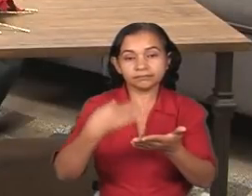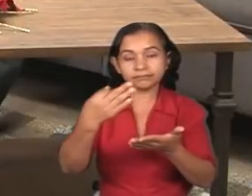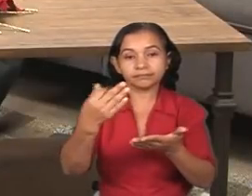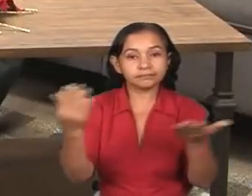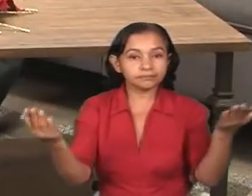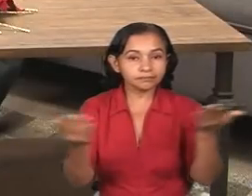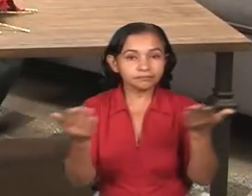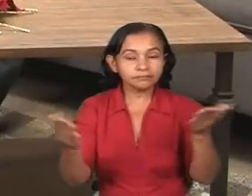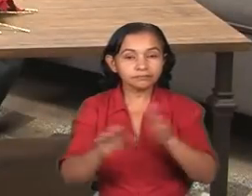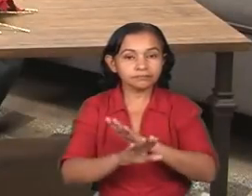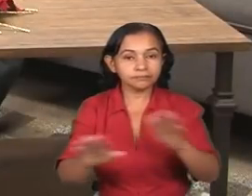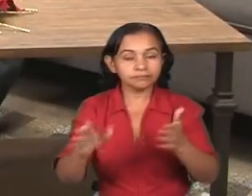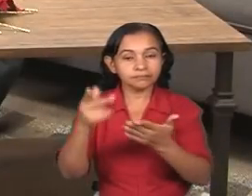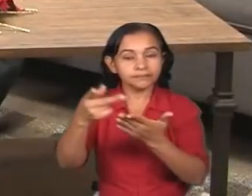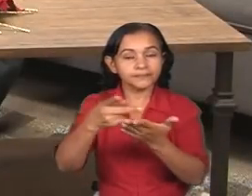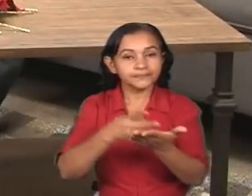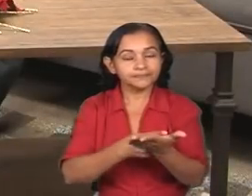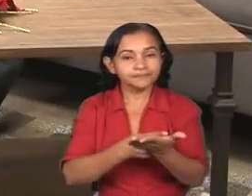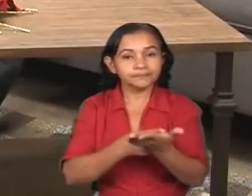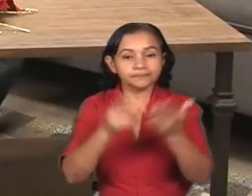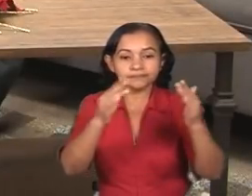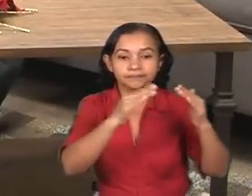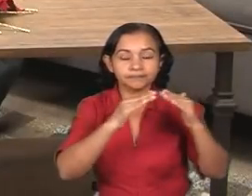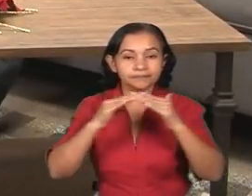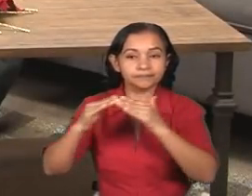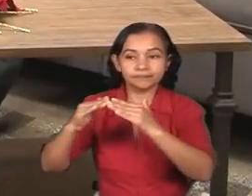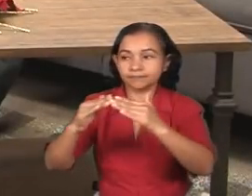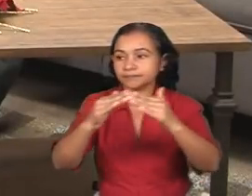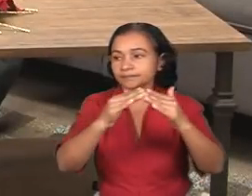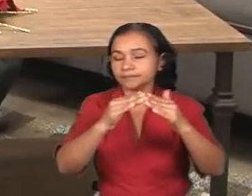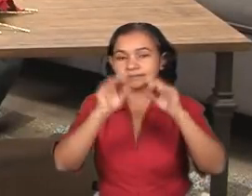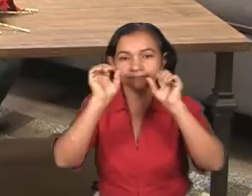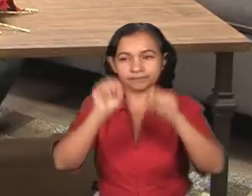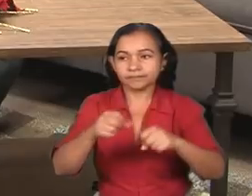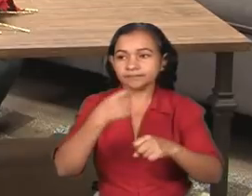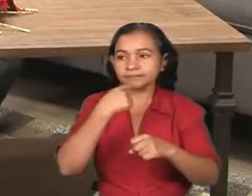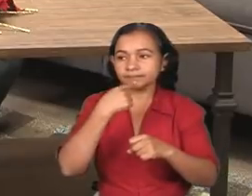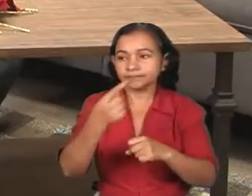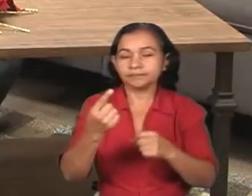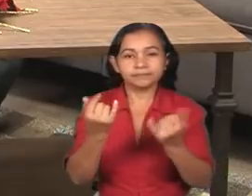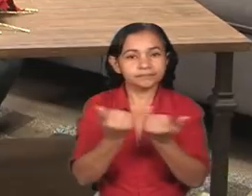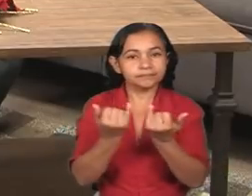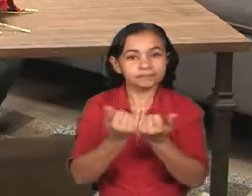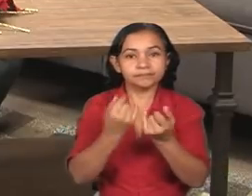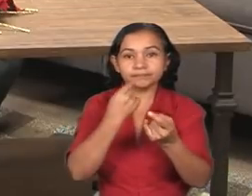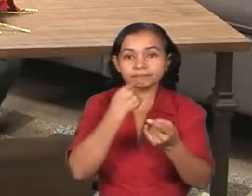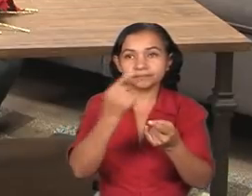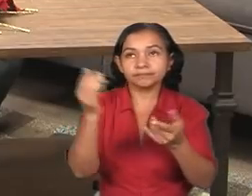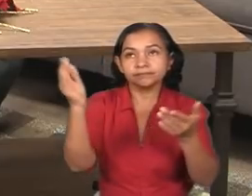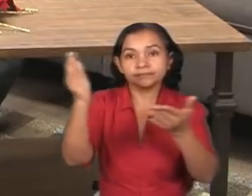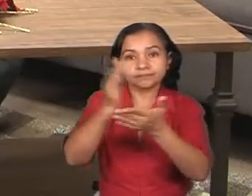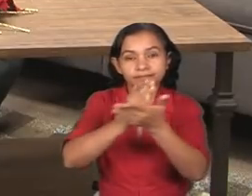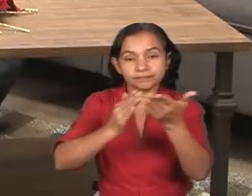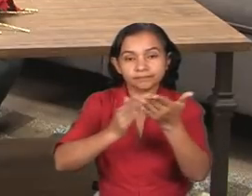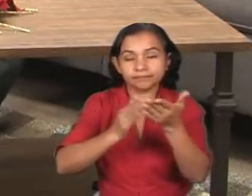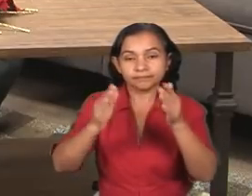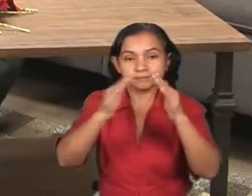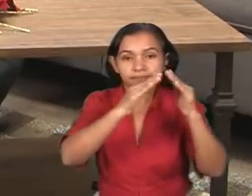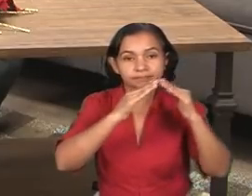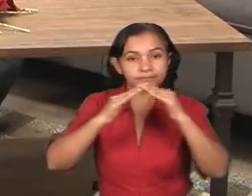cuanto a proyectos por ciudades? Si pudiéramos decirlo. Correcto, mira, yo te voy a mencionar aquí más o menos las ciudades que